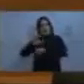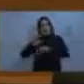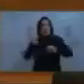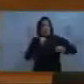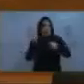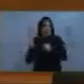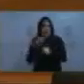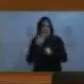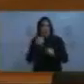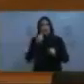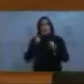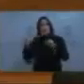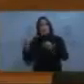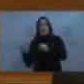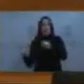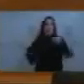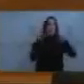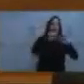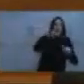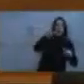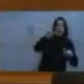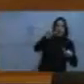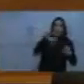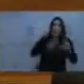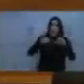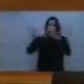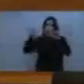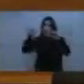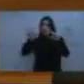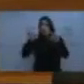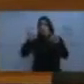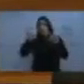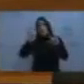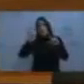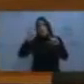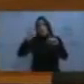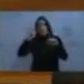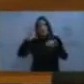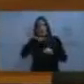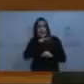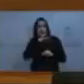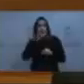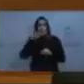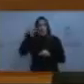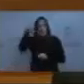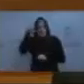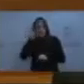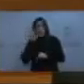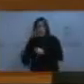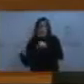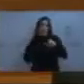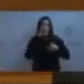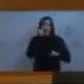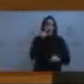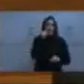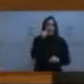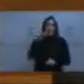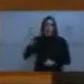mini-áreas. Ahora pretende decir que, por ejemplo, la zona más oriental se va a atender a Cantabria, al menos las